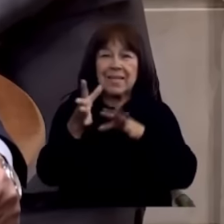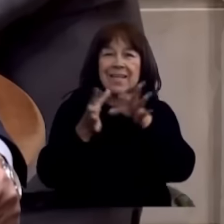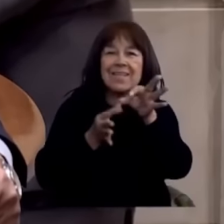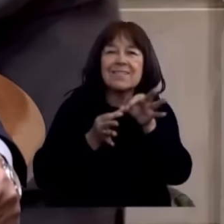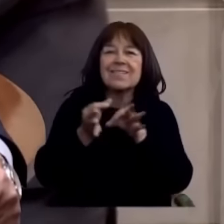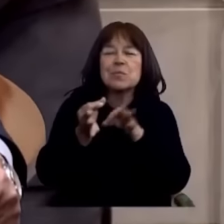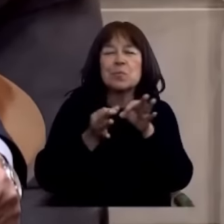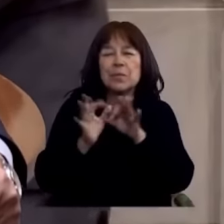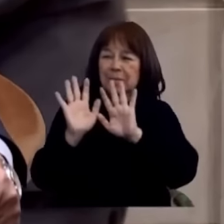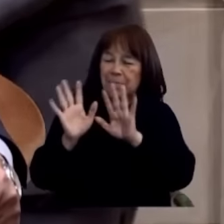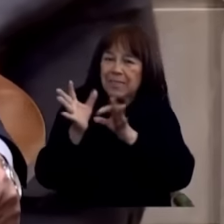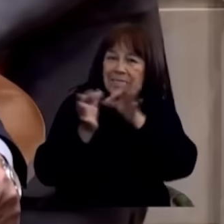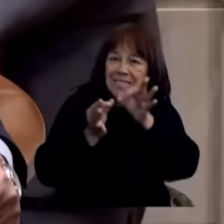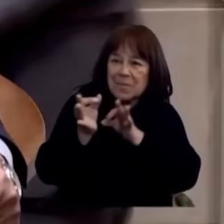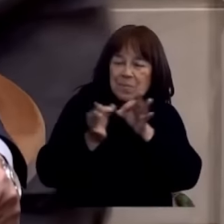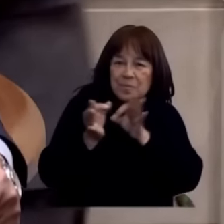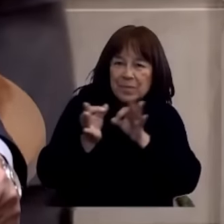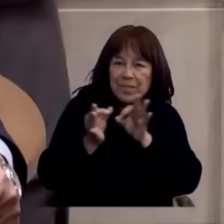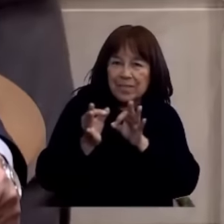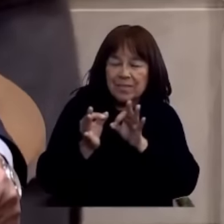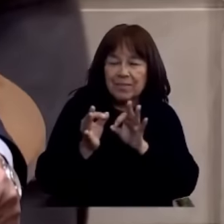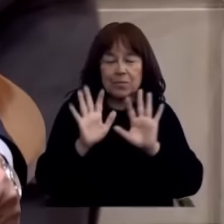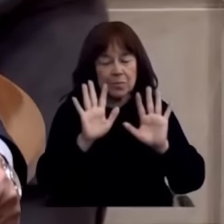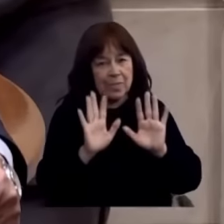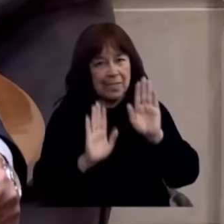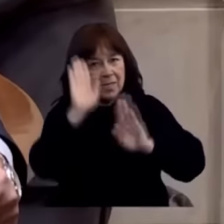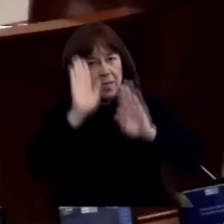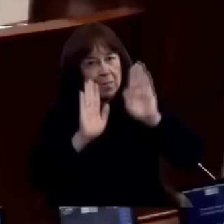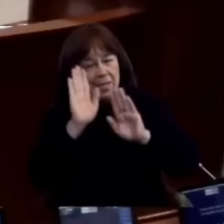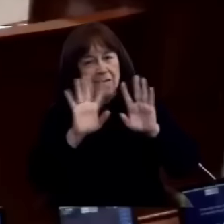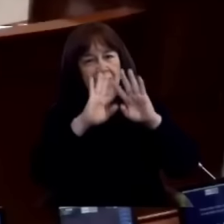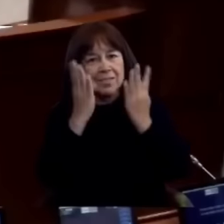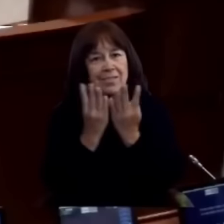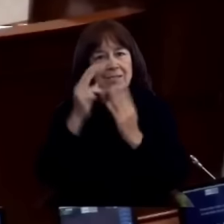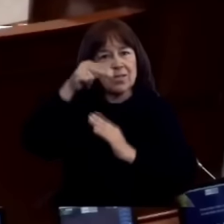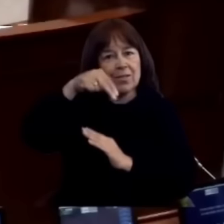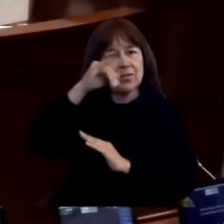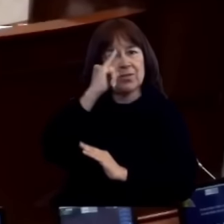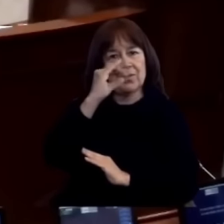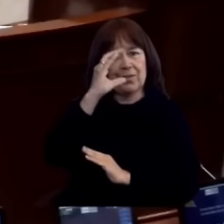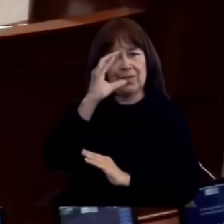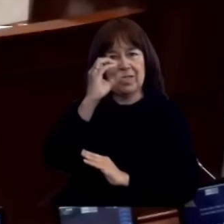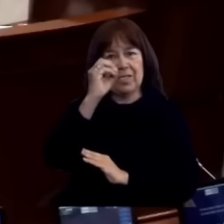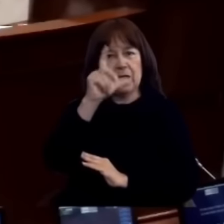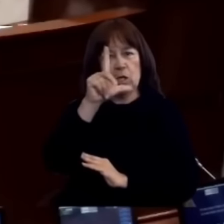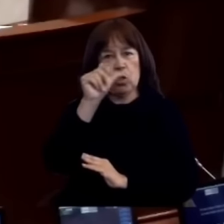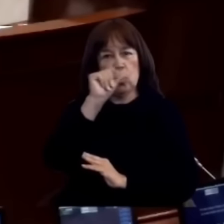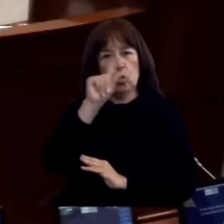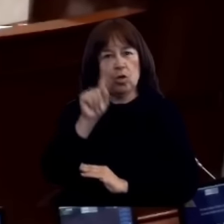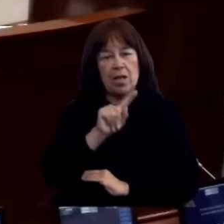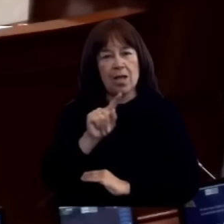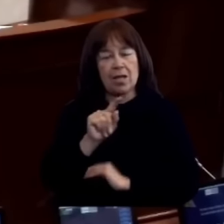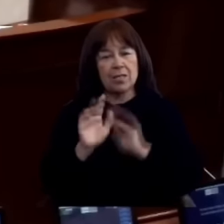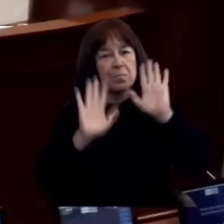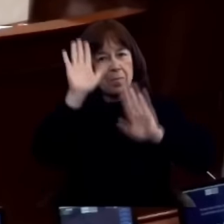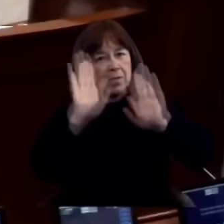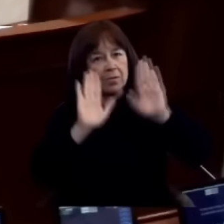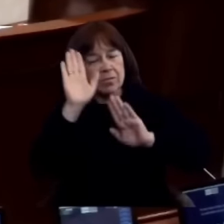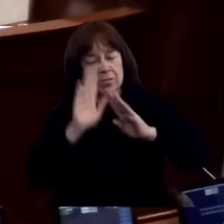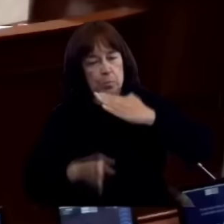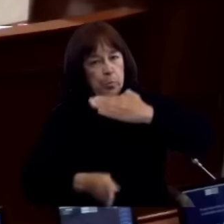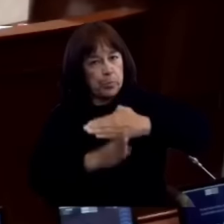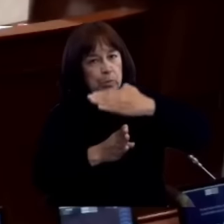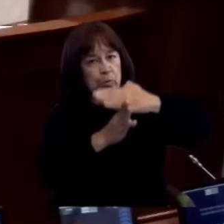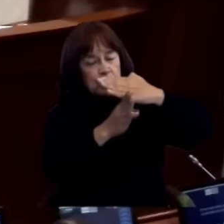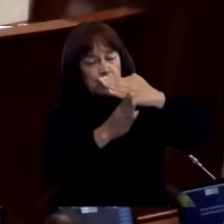Explico. La palabra la tiene el senador Nicolás Albeiro. Él concedió una interpelación. Él continúa con el uso